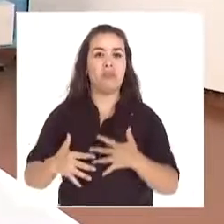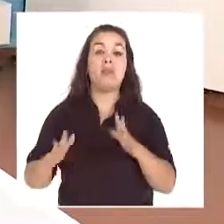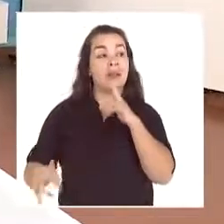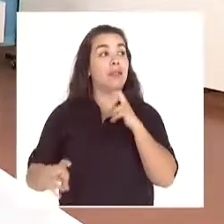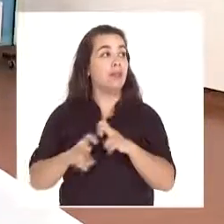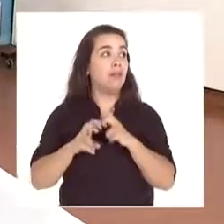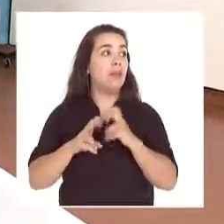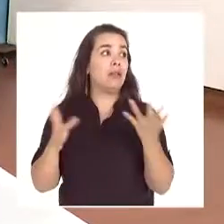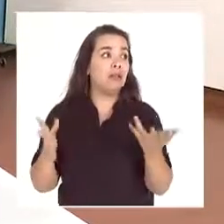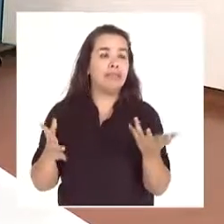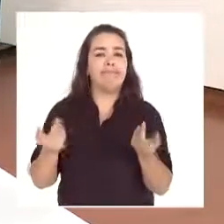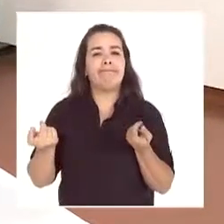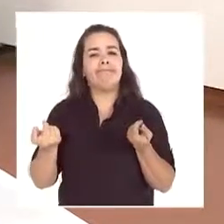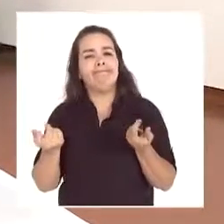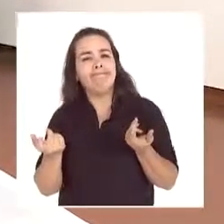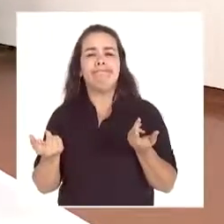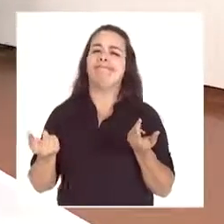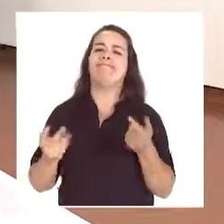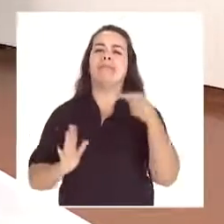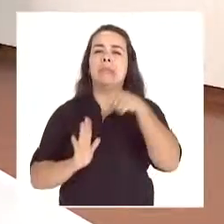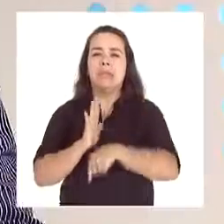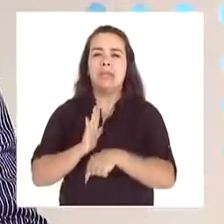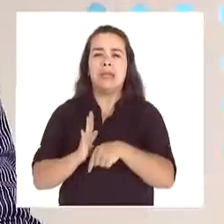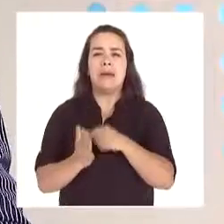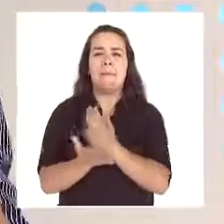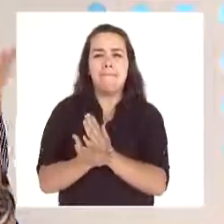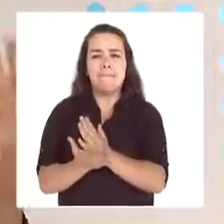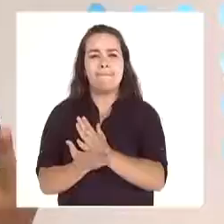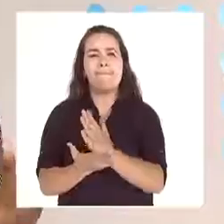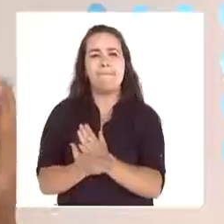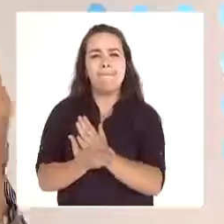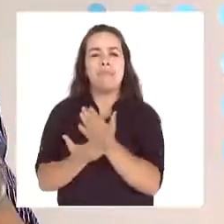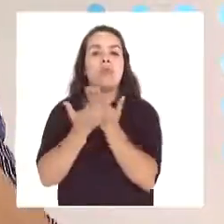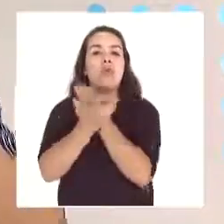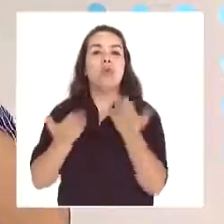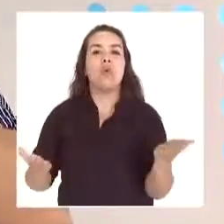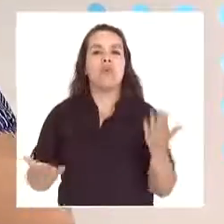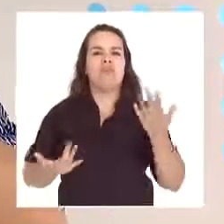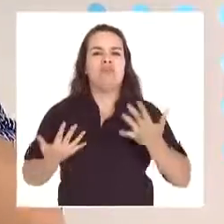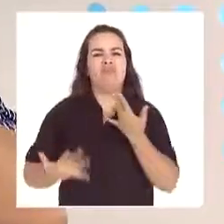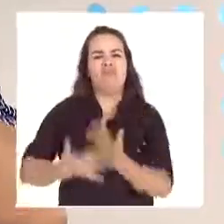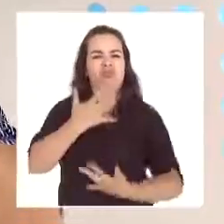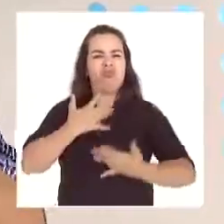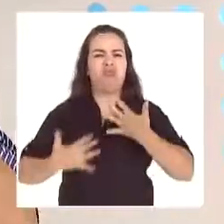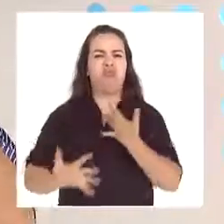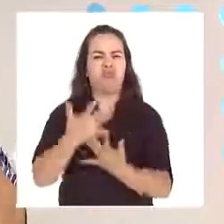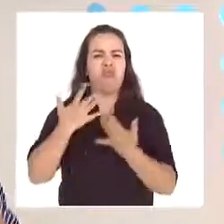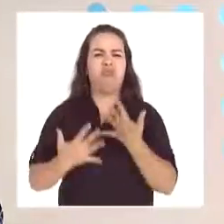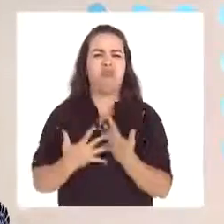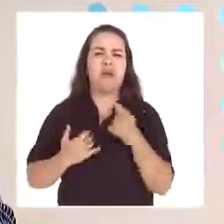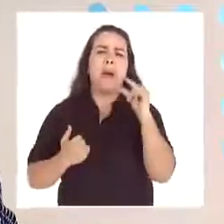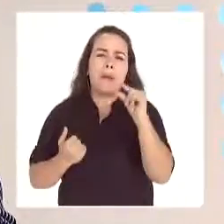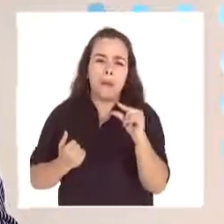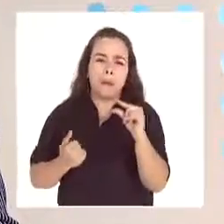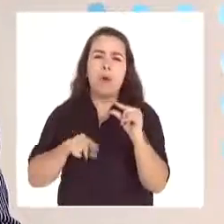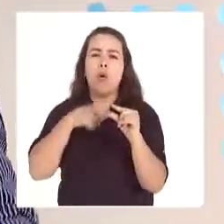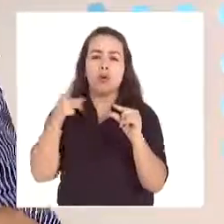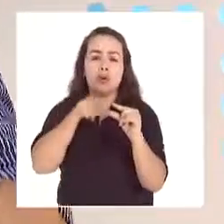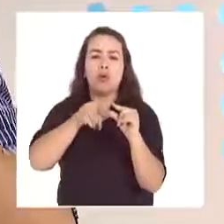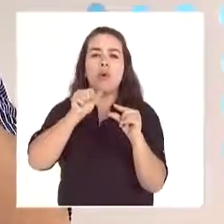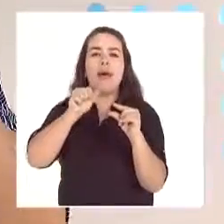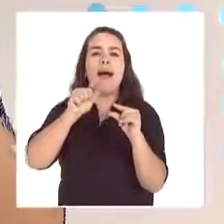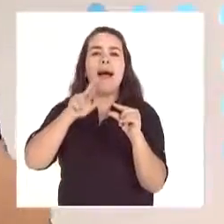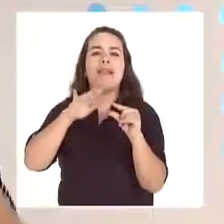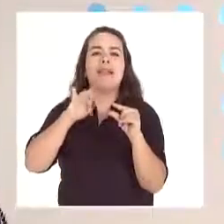bastante complejo y es bastante intrincado y con una cantidad de arterias y de arterias más pequeñas denominadas